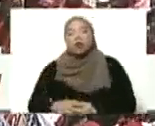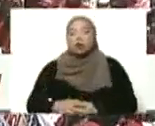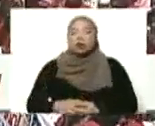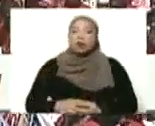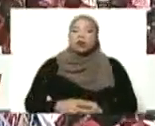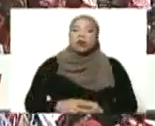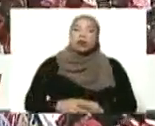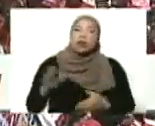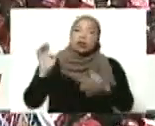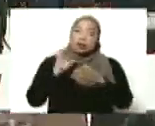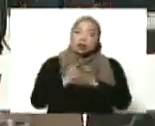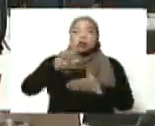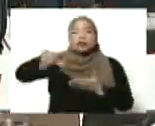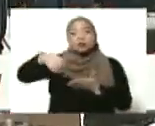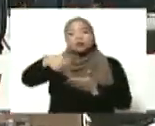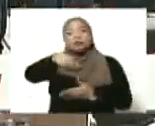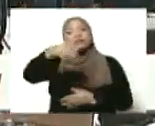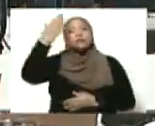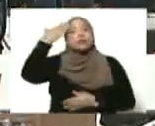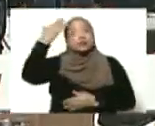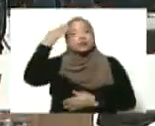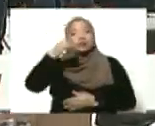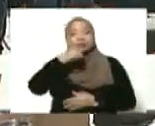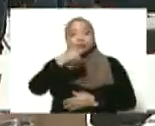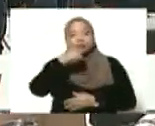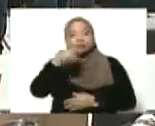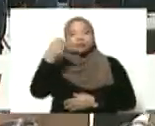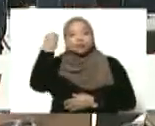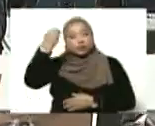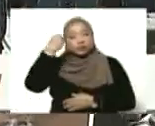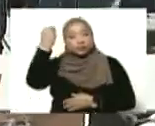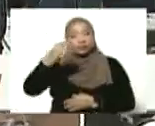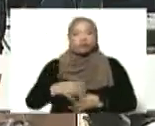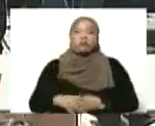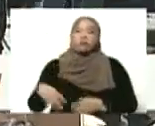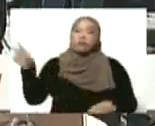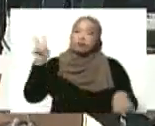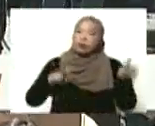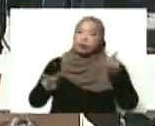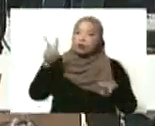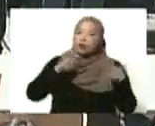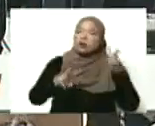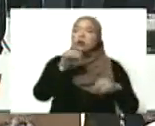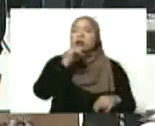Los compañeros de la Dirección Nacional saben mi opinión, la he expresado.